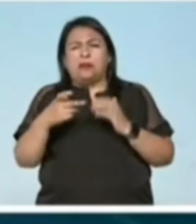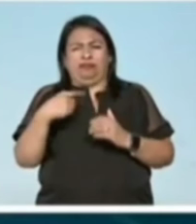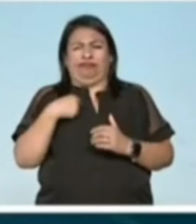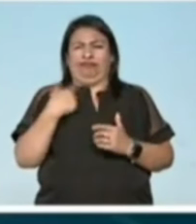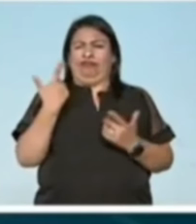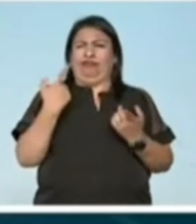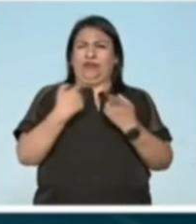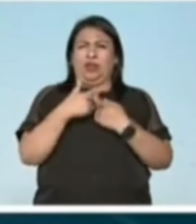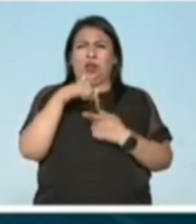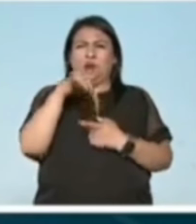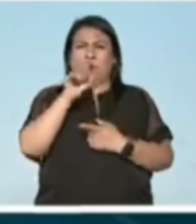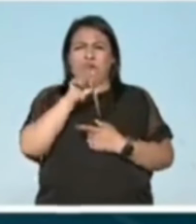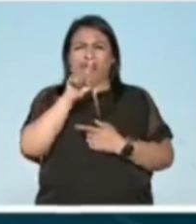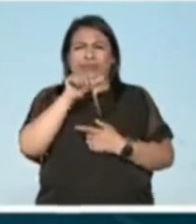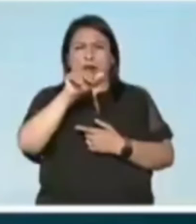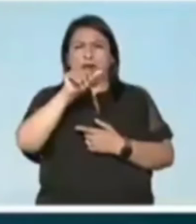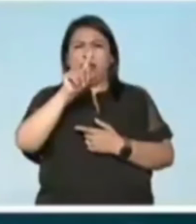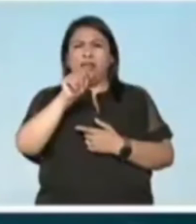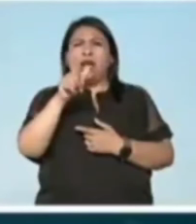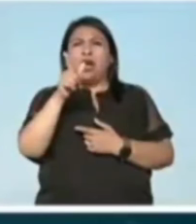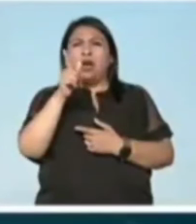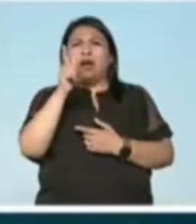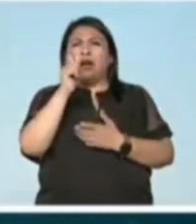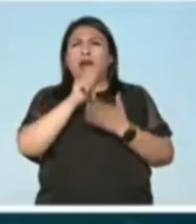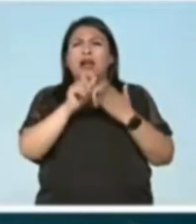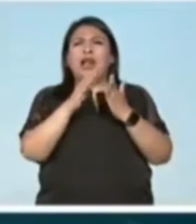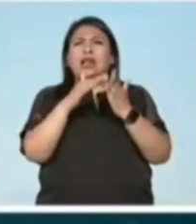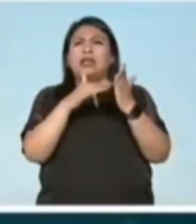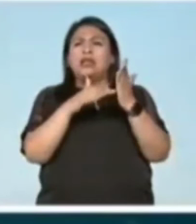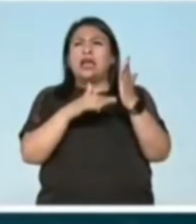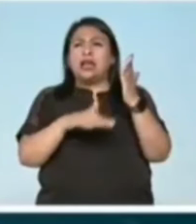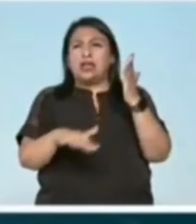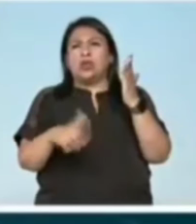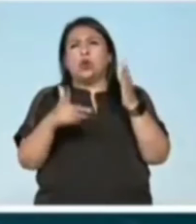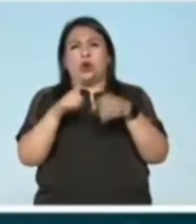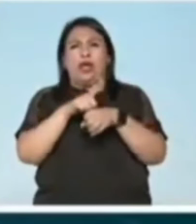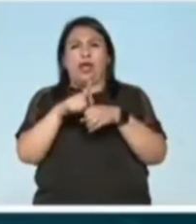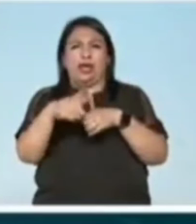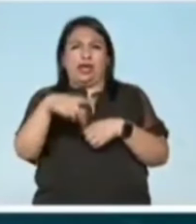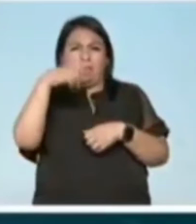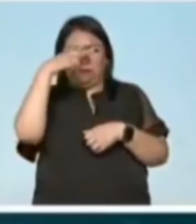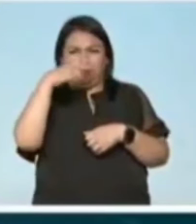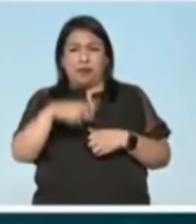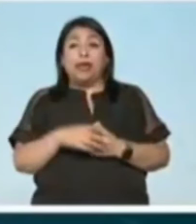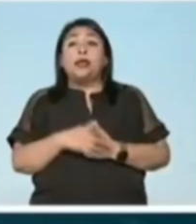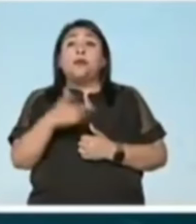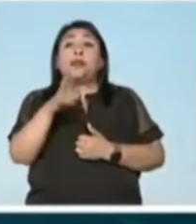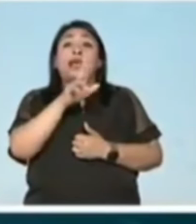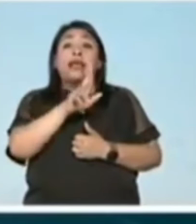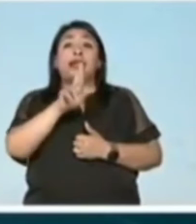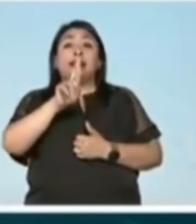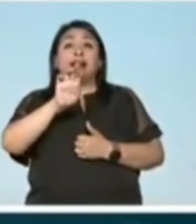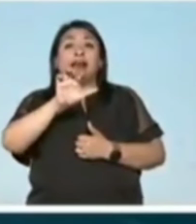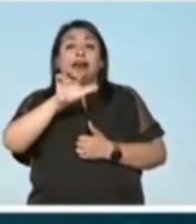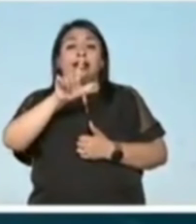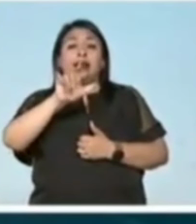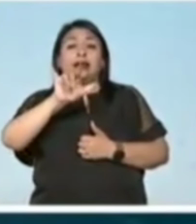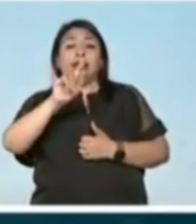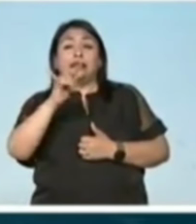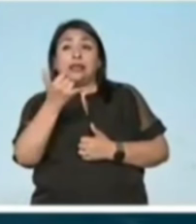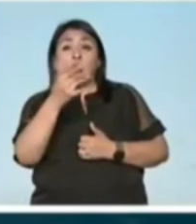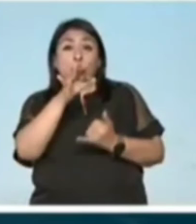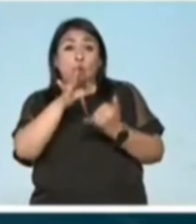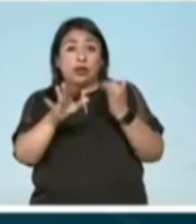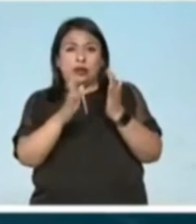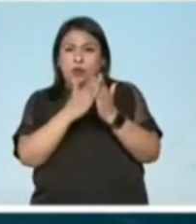porque, pues, Luis Zapata es el gran autor de la literatura gay mexicana. Con R de Reality no es quizás